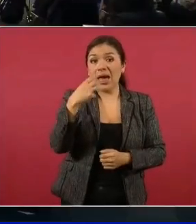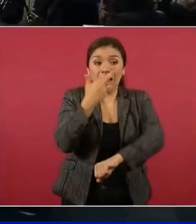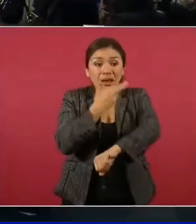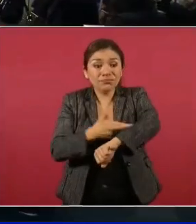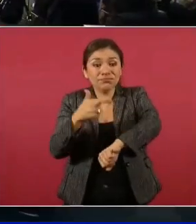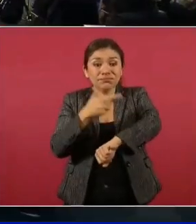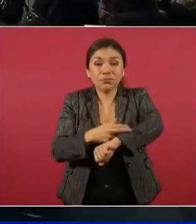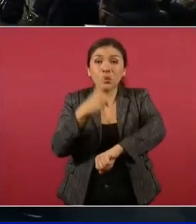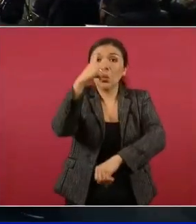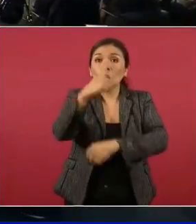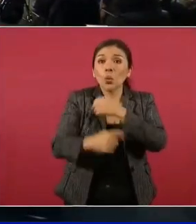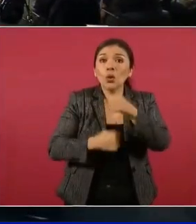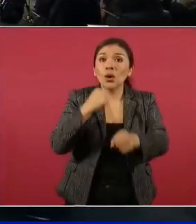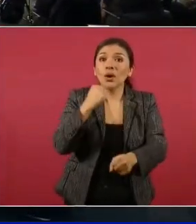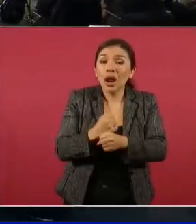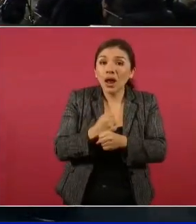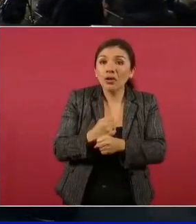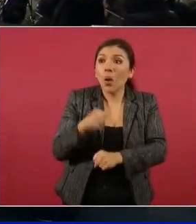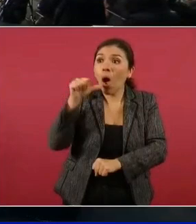de un año